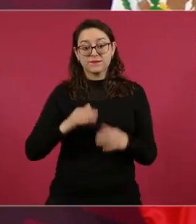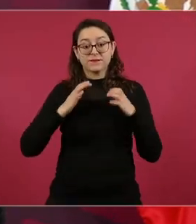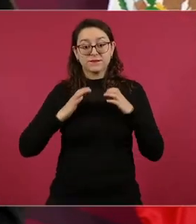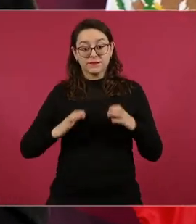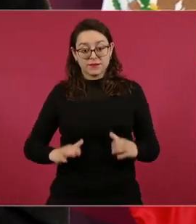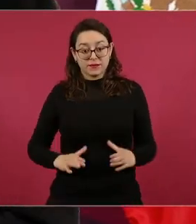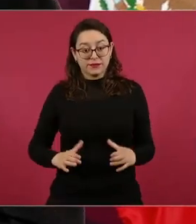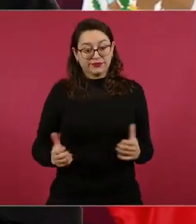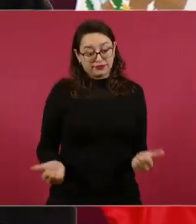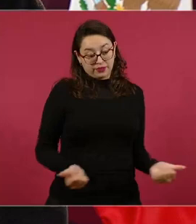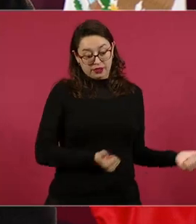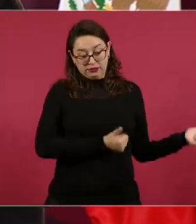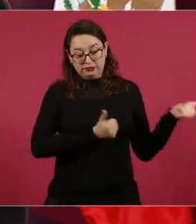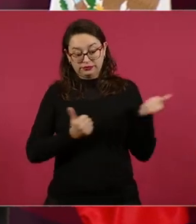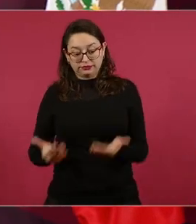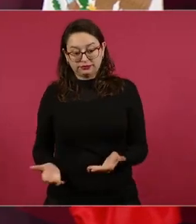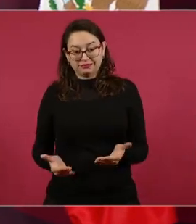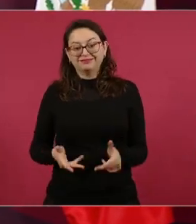en ferrocarril,